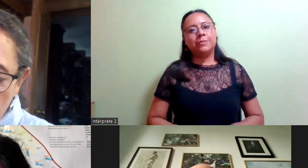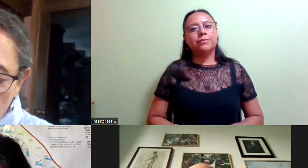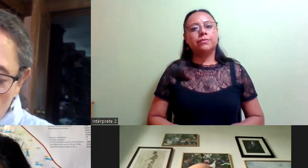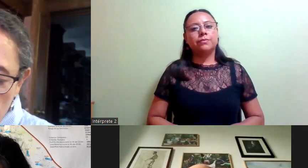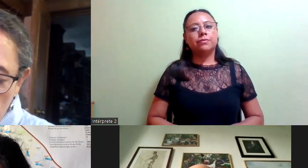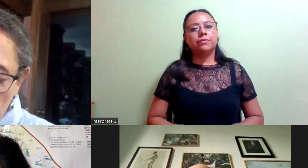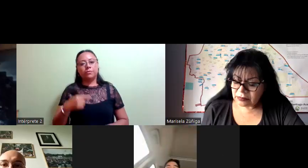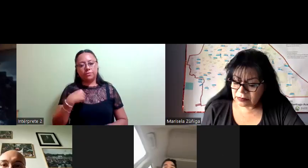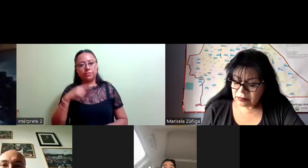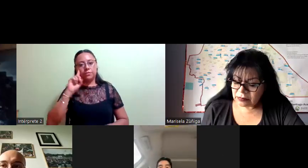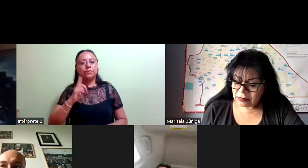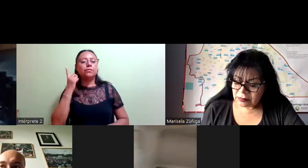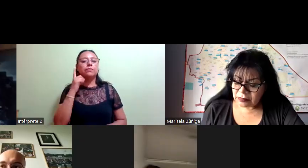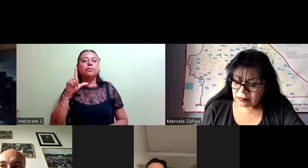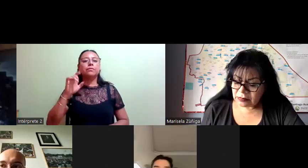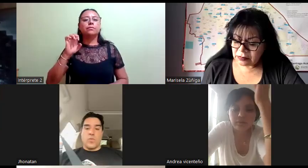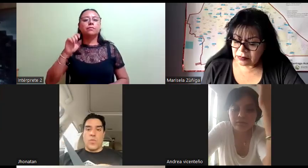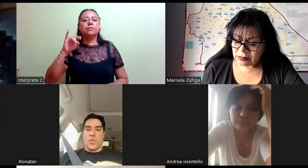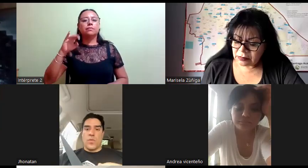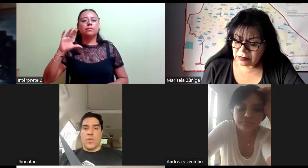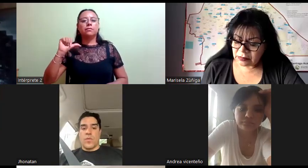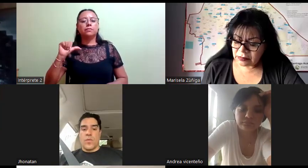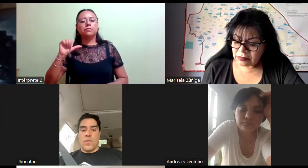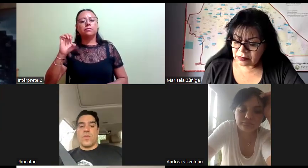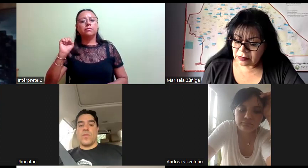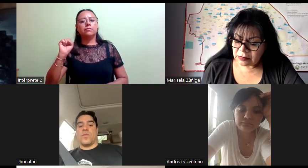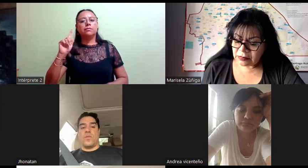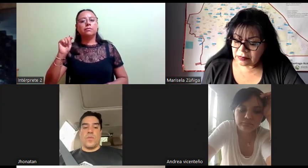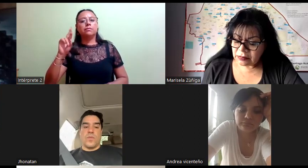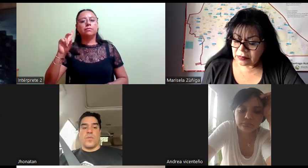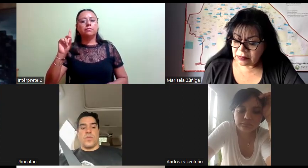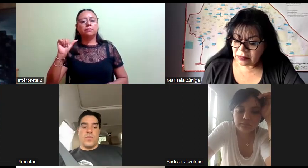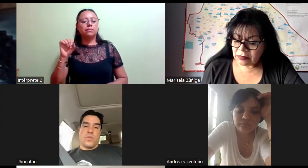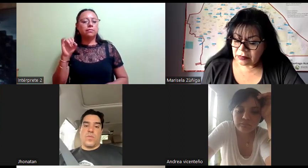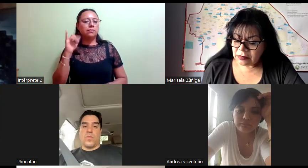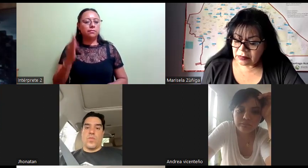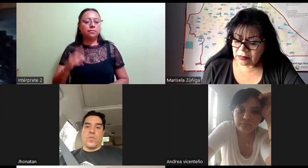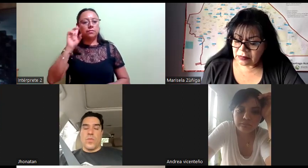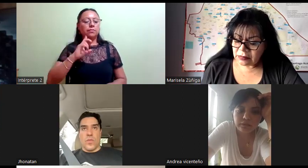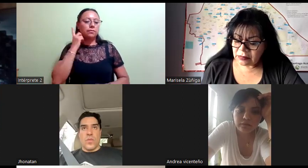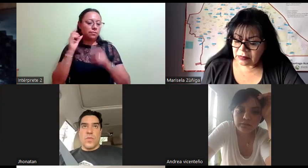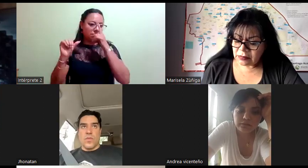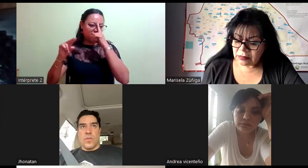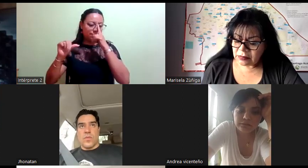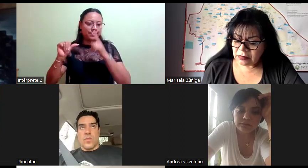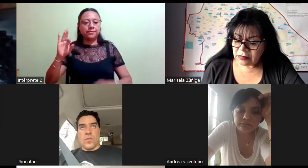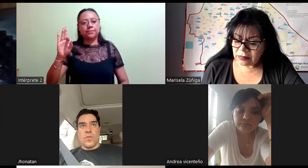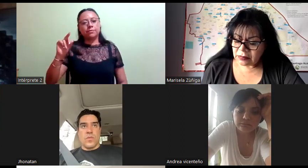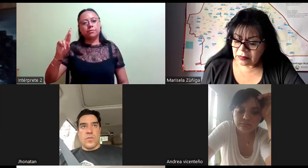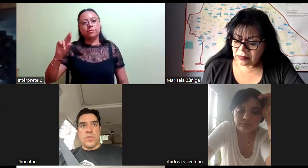La de la voz, Leticia Estrada Hernández, a favor. Diputada Ana Francis López Baijén